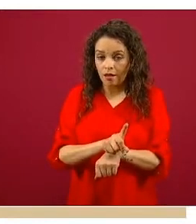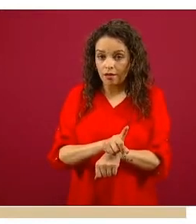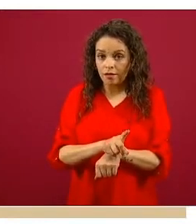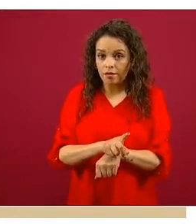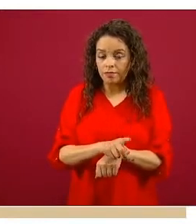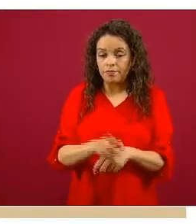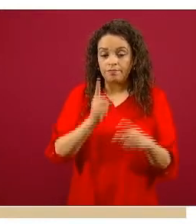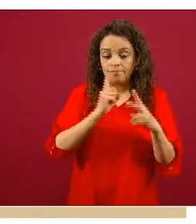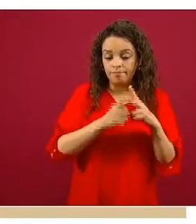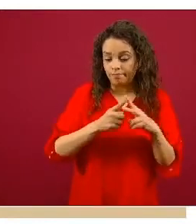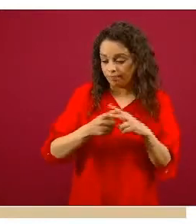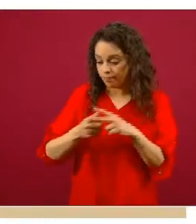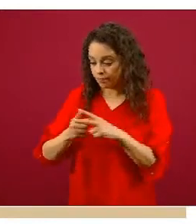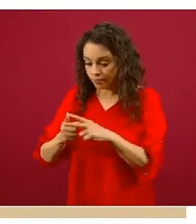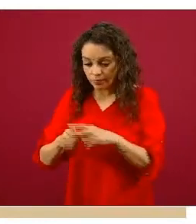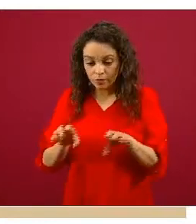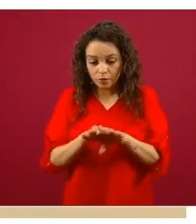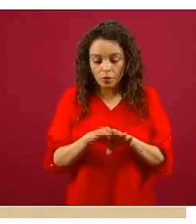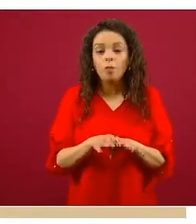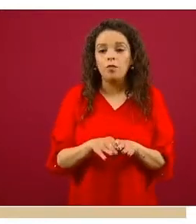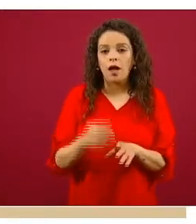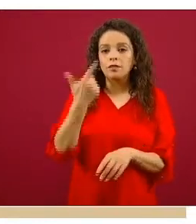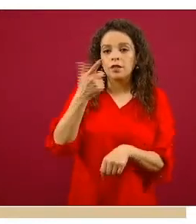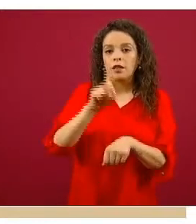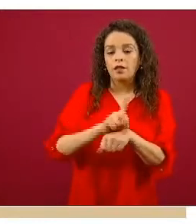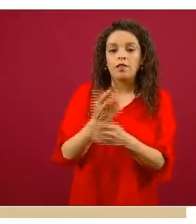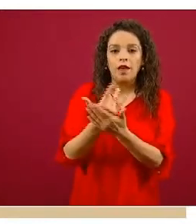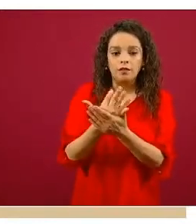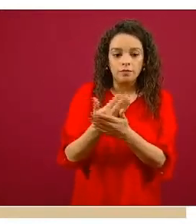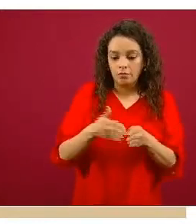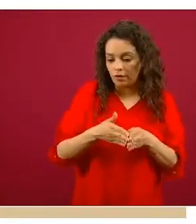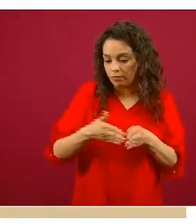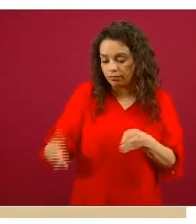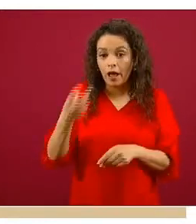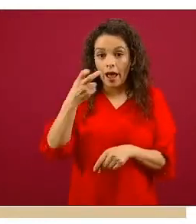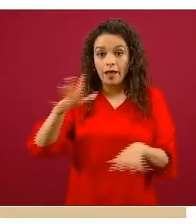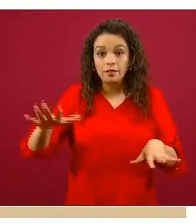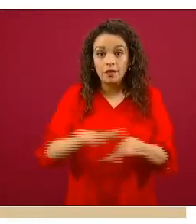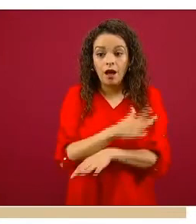para poder sacar cualquier sesgo en la señal, y ya entonces el último cambio es de